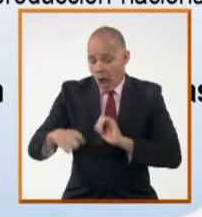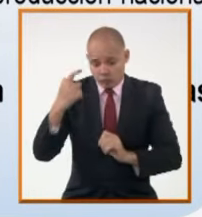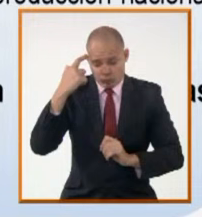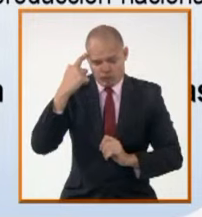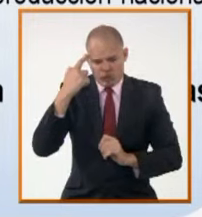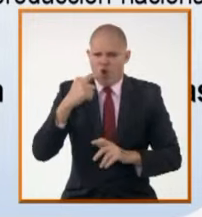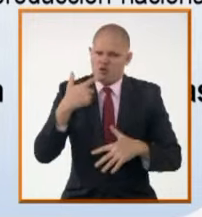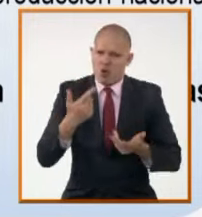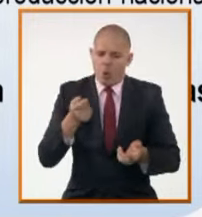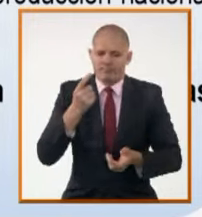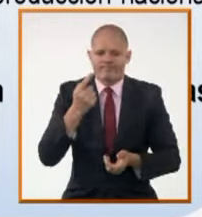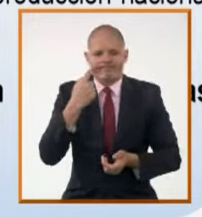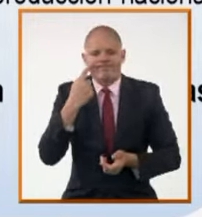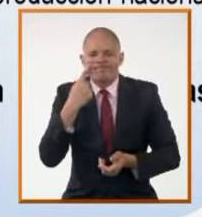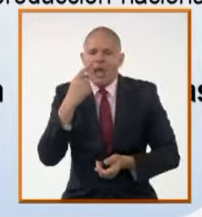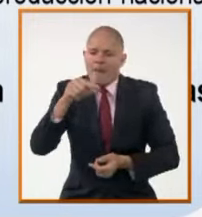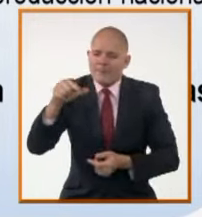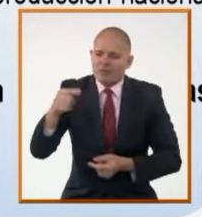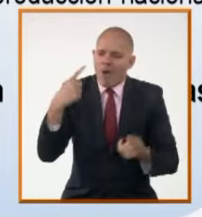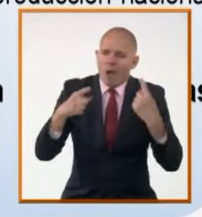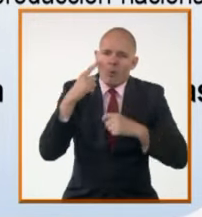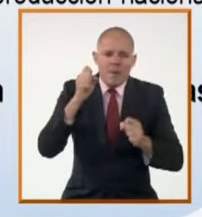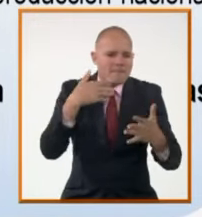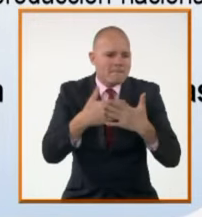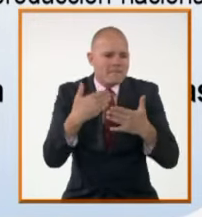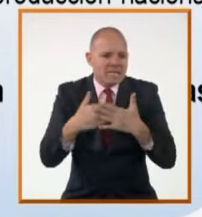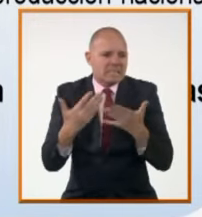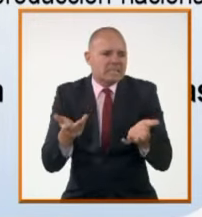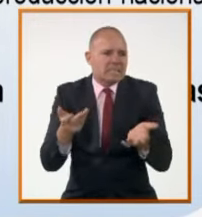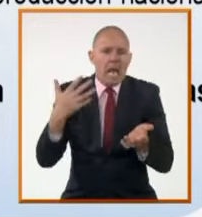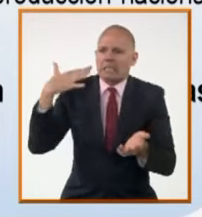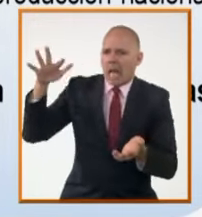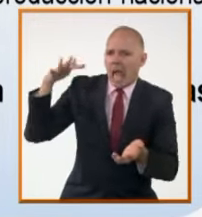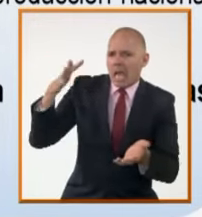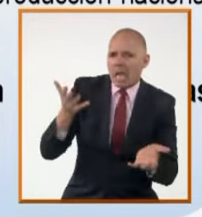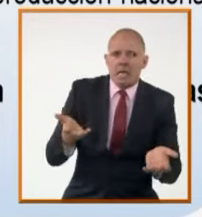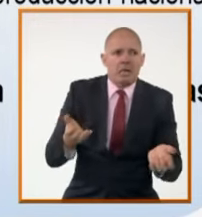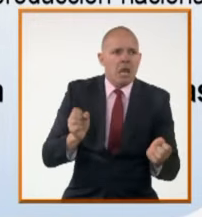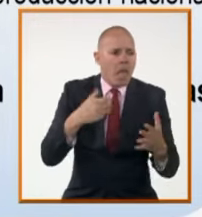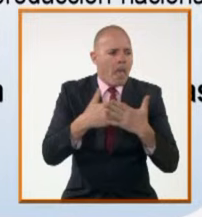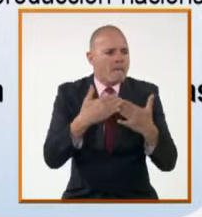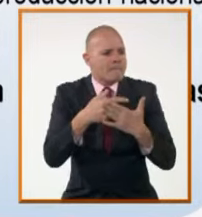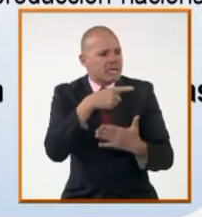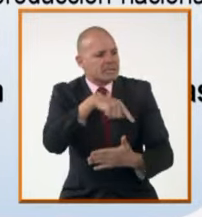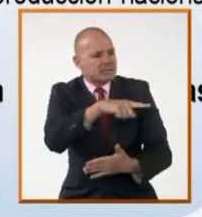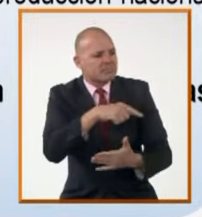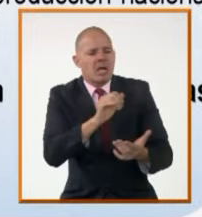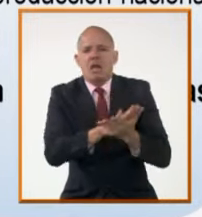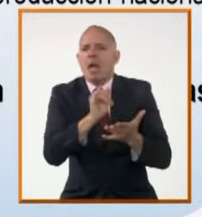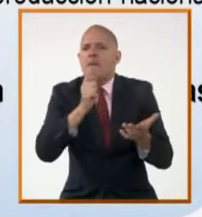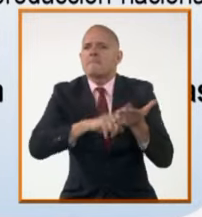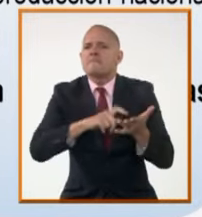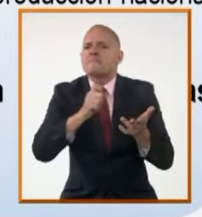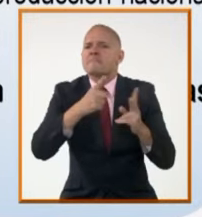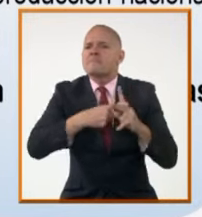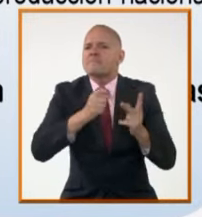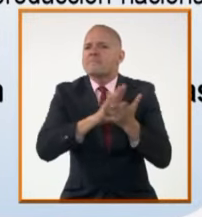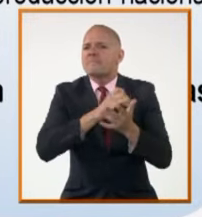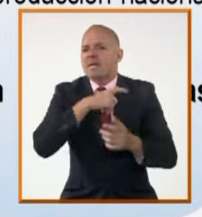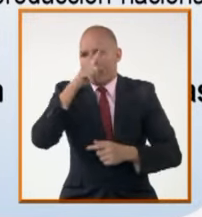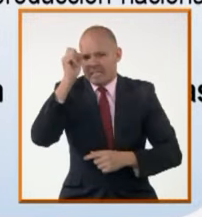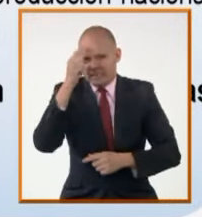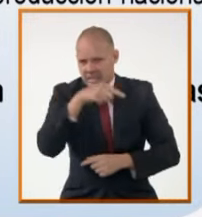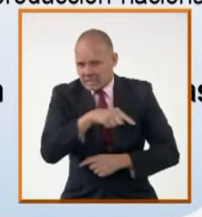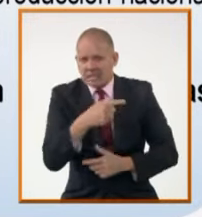tenga financiamiento y participe, ya sea una empresa extranjera, ya sea una MIPYME, otra forma de gestión no estatal, para echar a andar